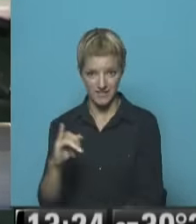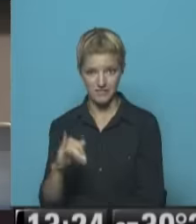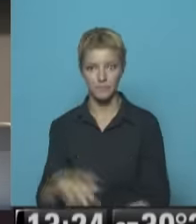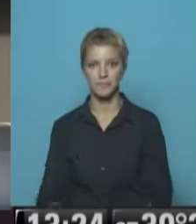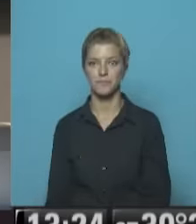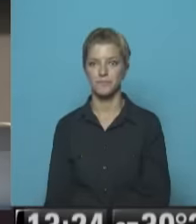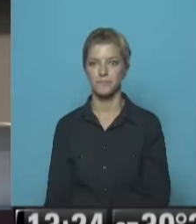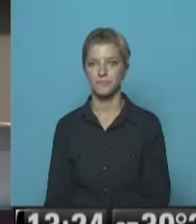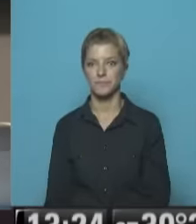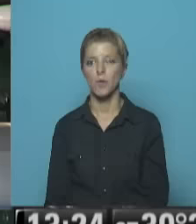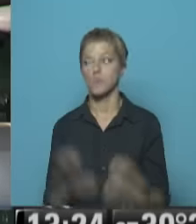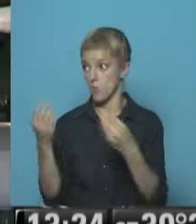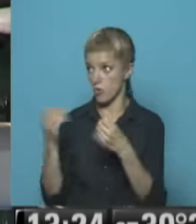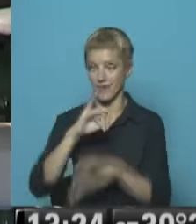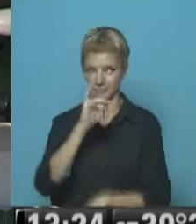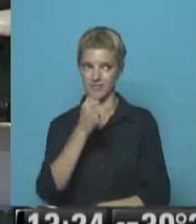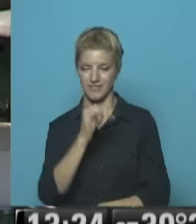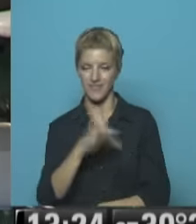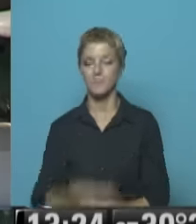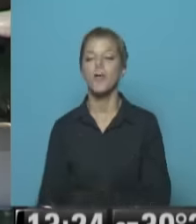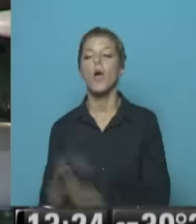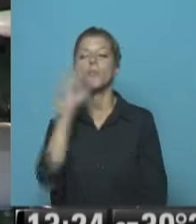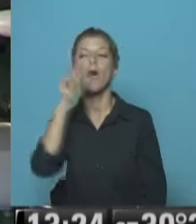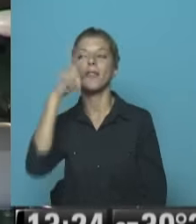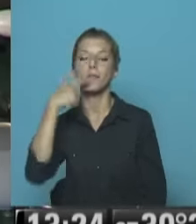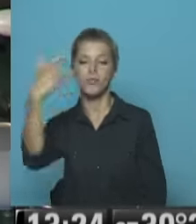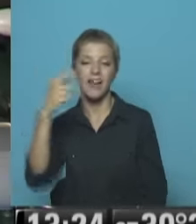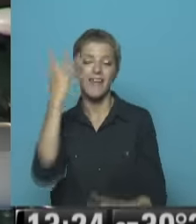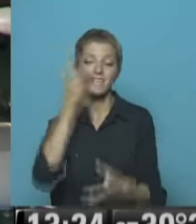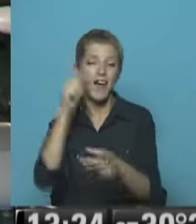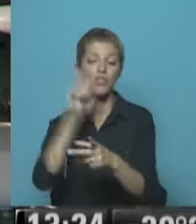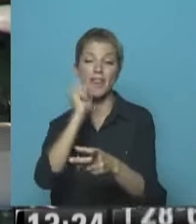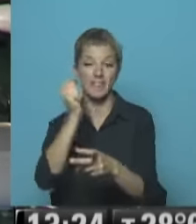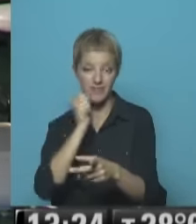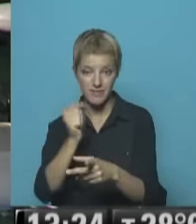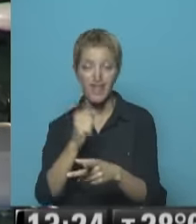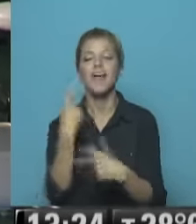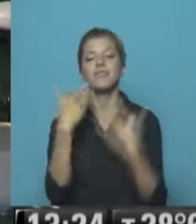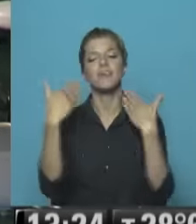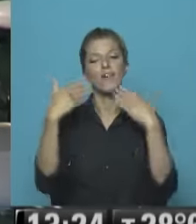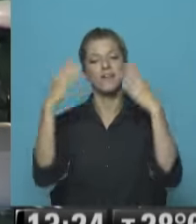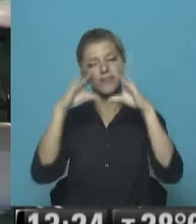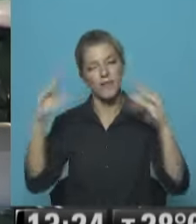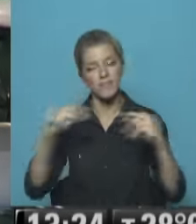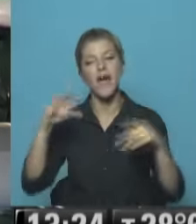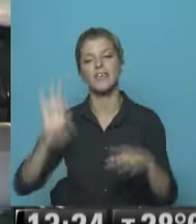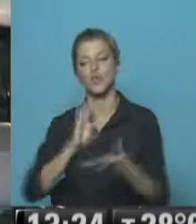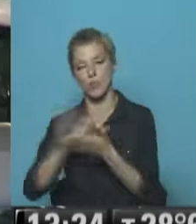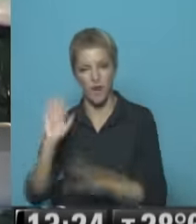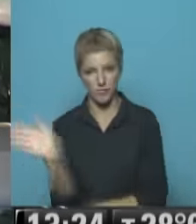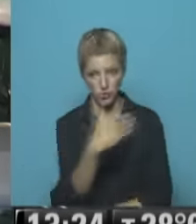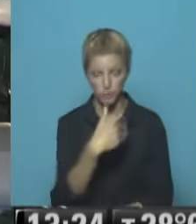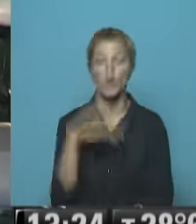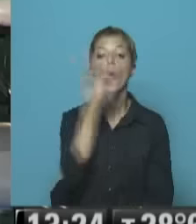aprovechamos. Muy buena. Livia de Mendoza, le encantó la socióloga holandesa y desea felices fiestas para todos. Gracias, Livia. Clara de